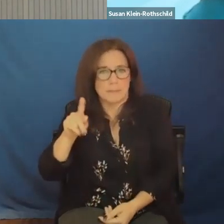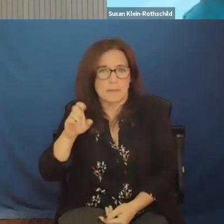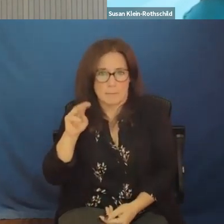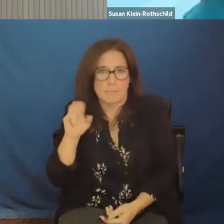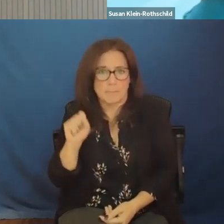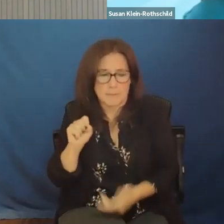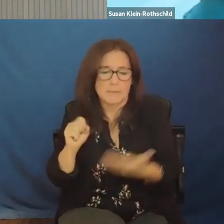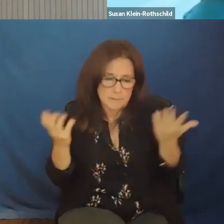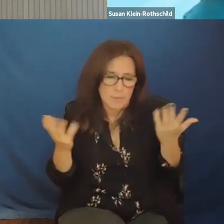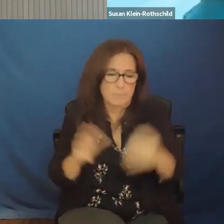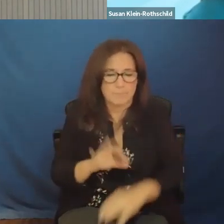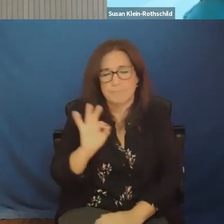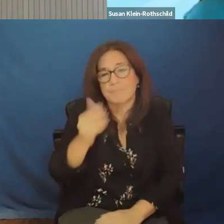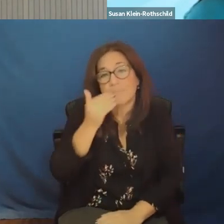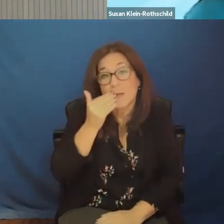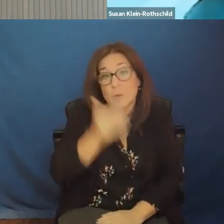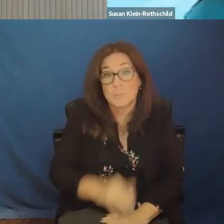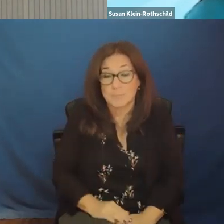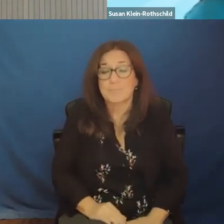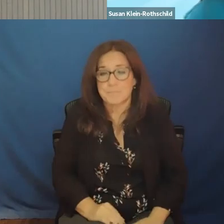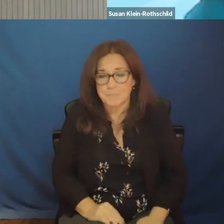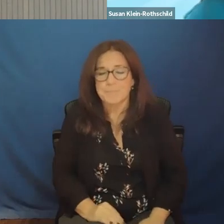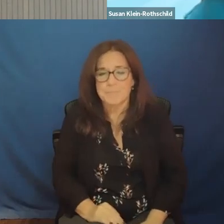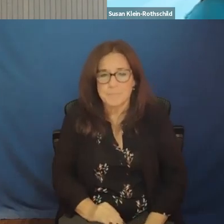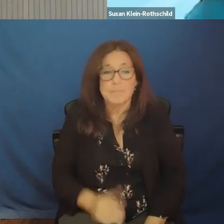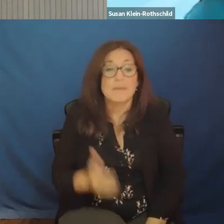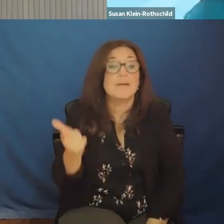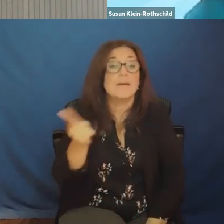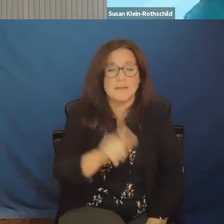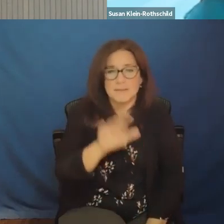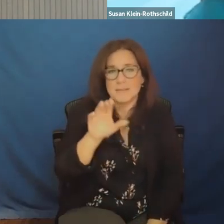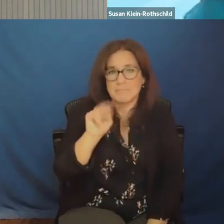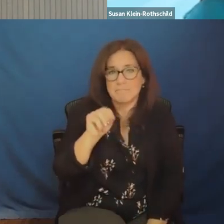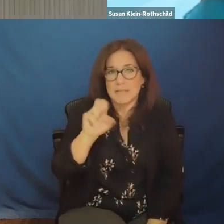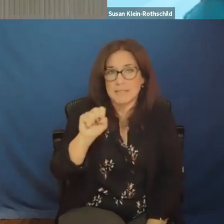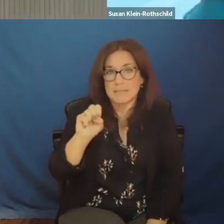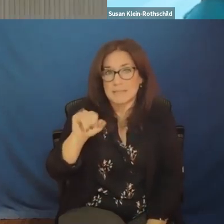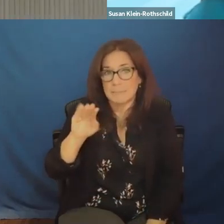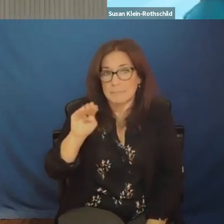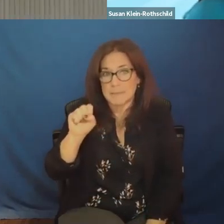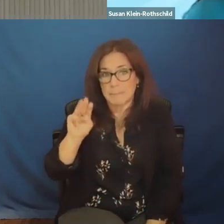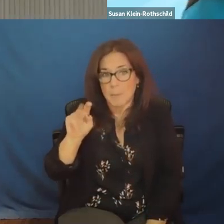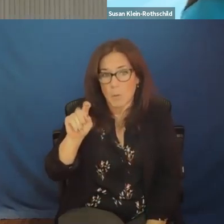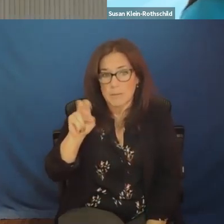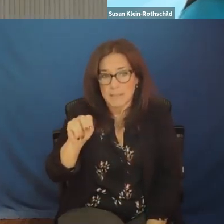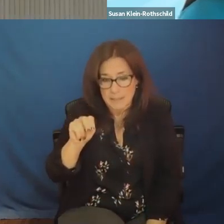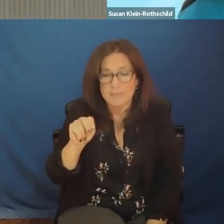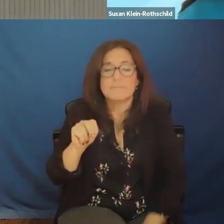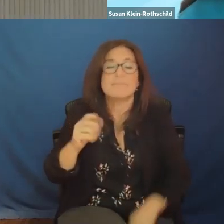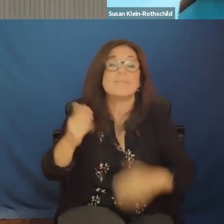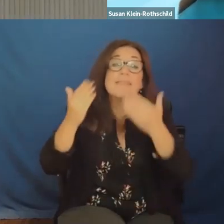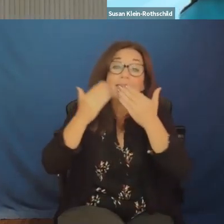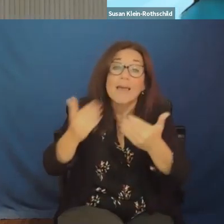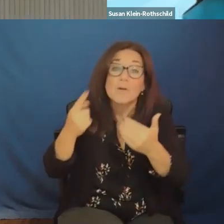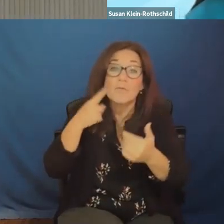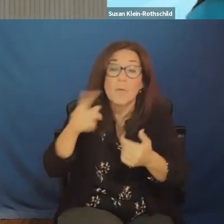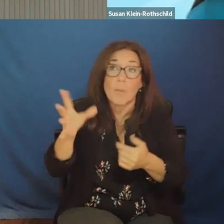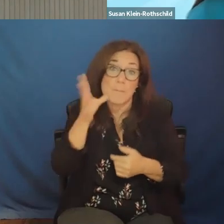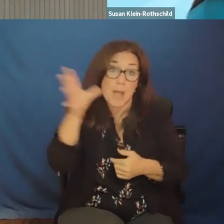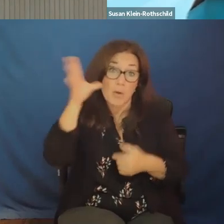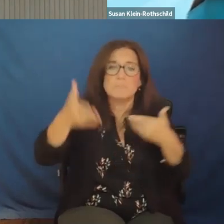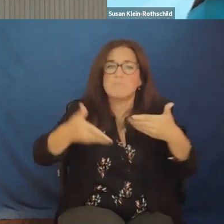pues eso es buena noticia gracias señor quiero primero agradecerle a los padres que permitieron que los estudiantes hicieran